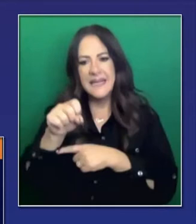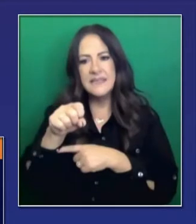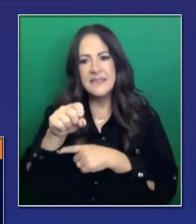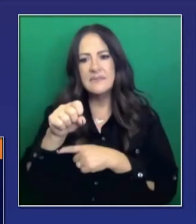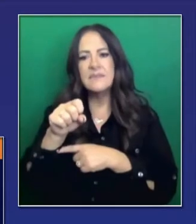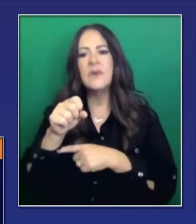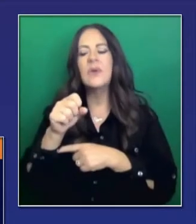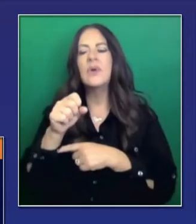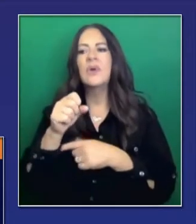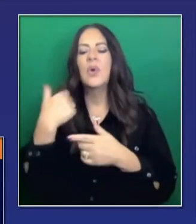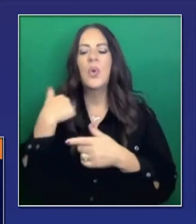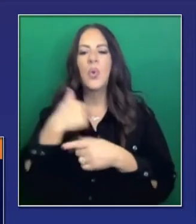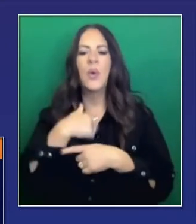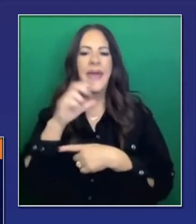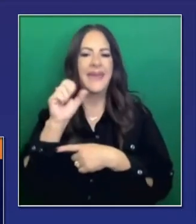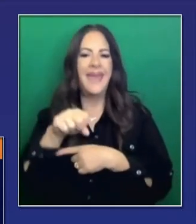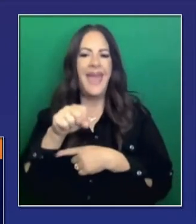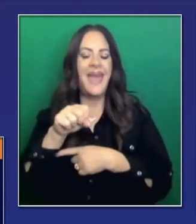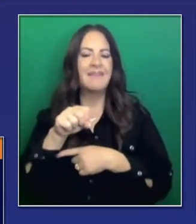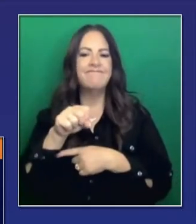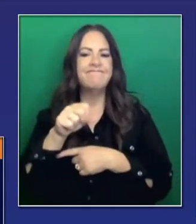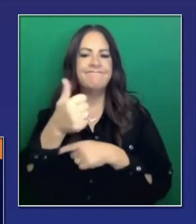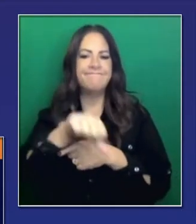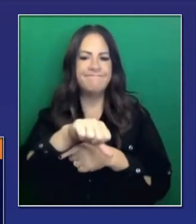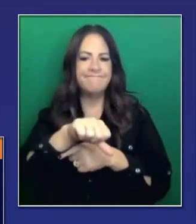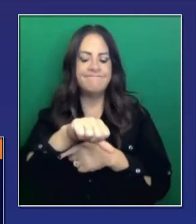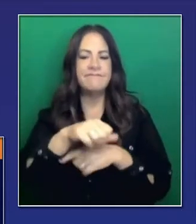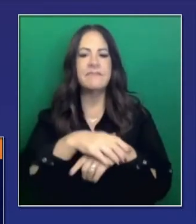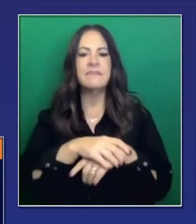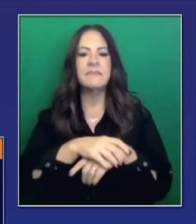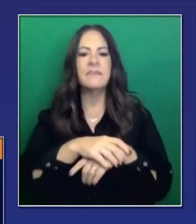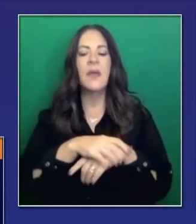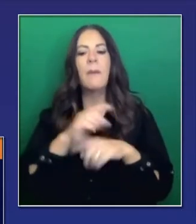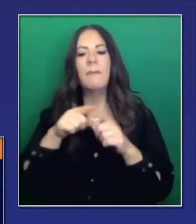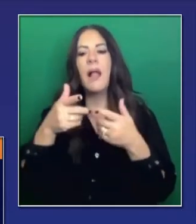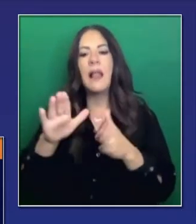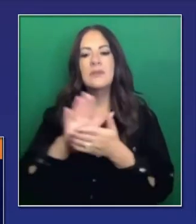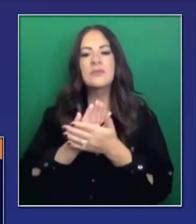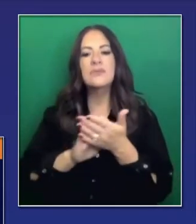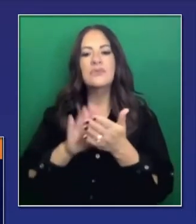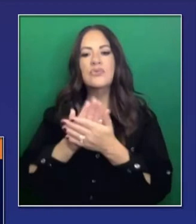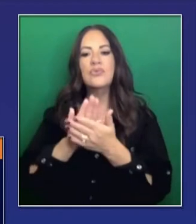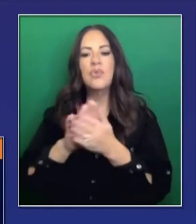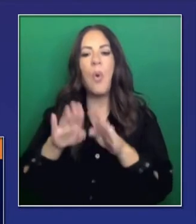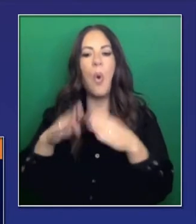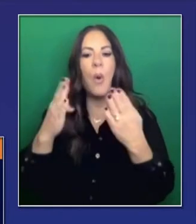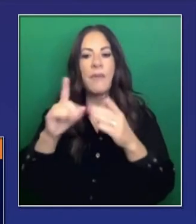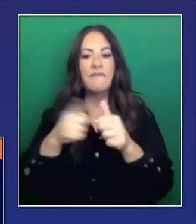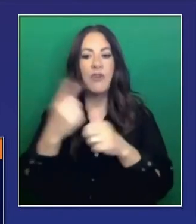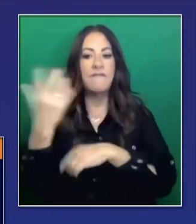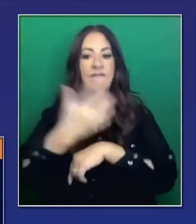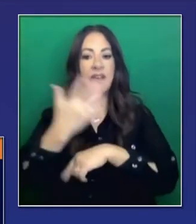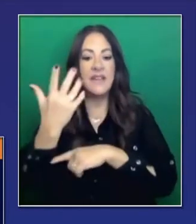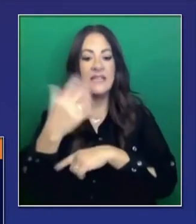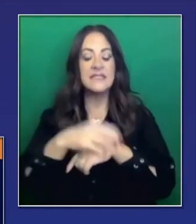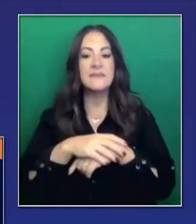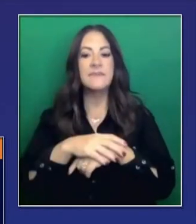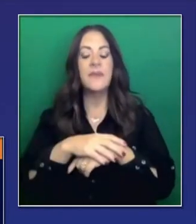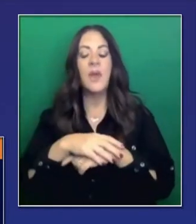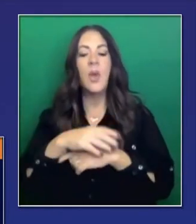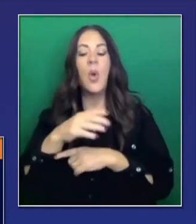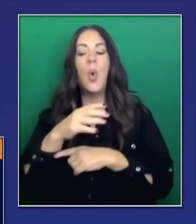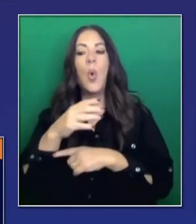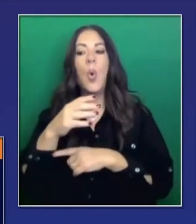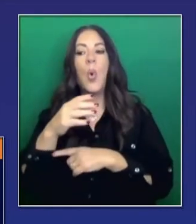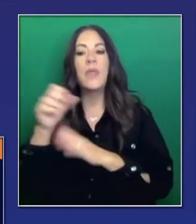la decisión de no o sí, podemos considerarlo por 5 días. Y esos funcionarios tienen